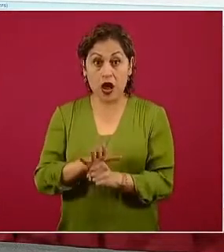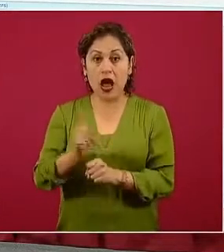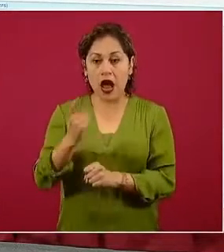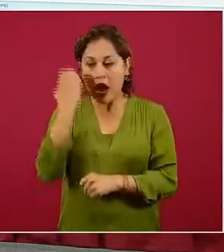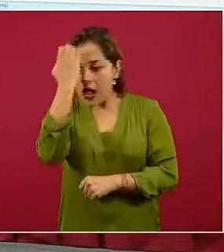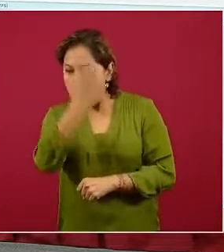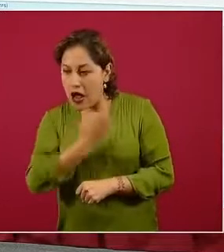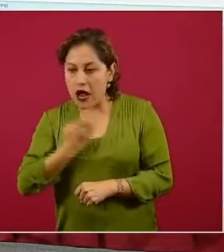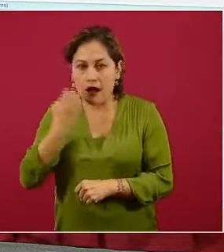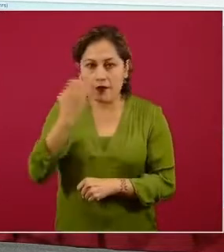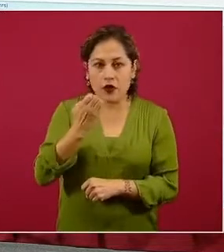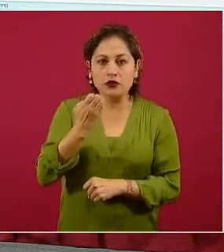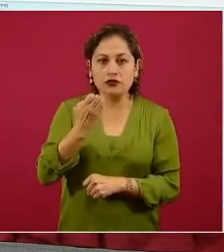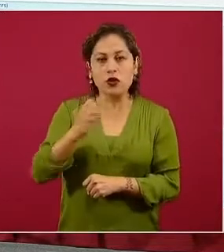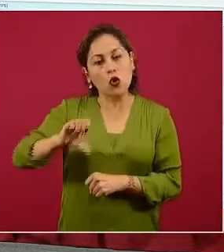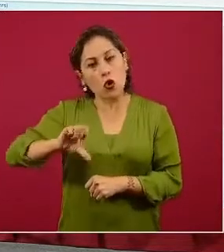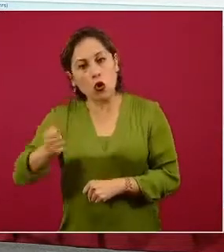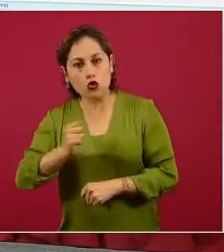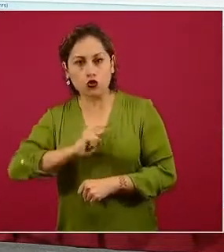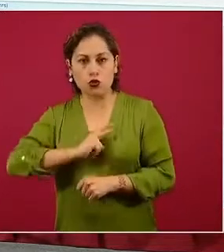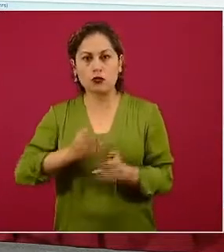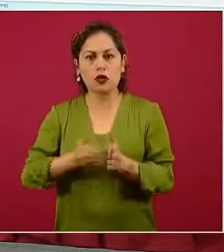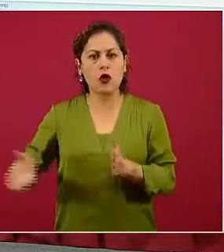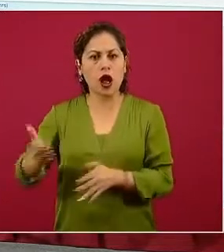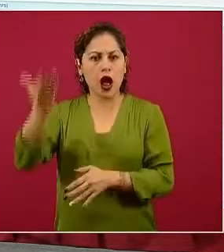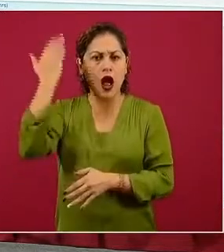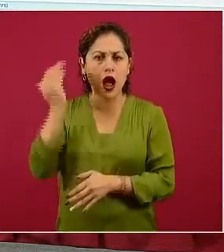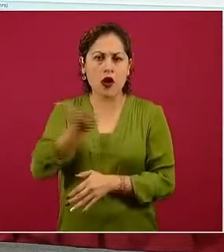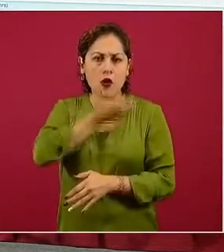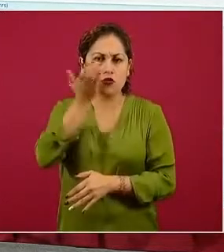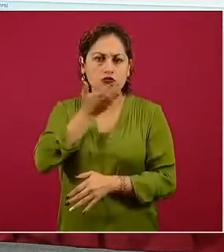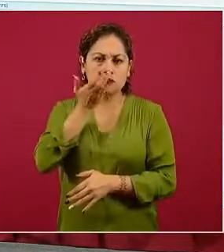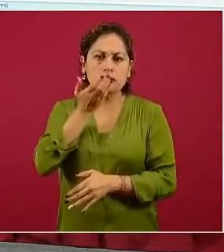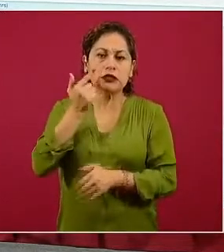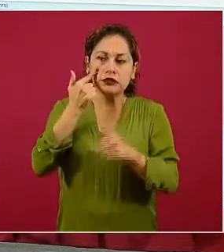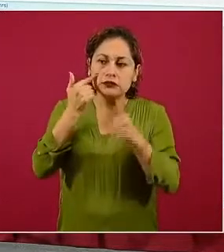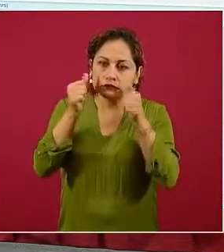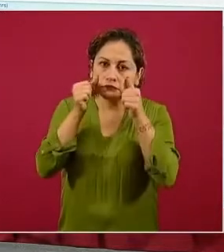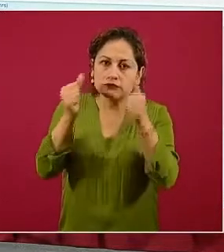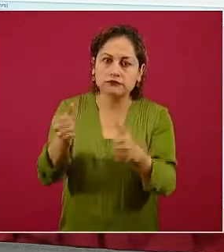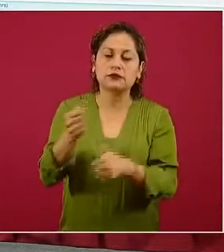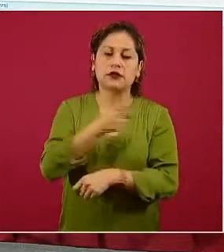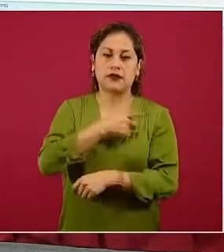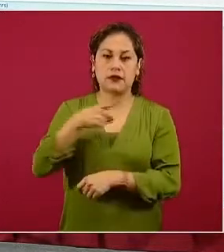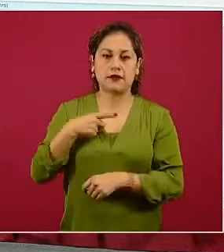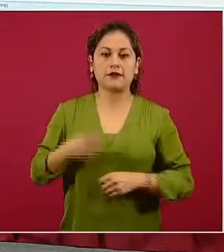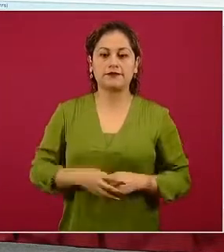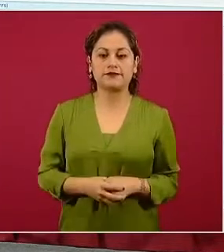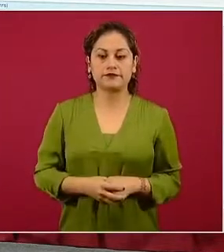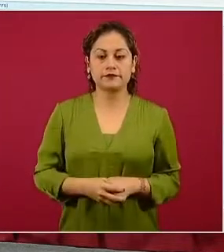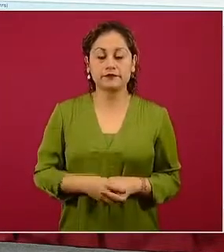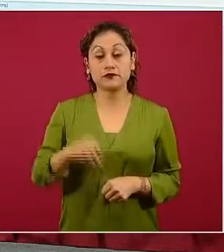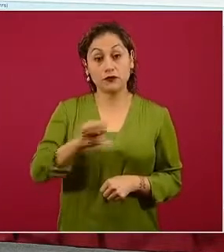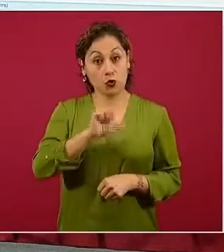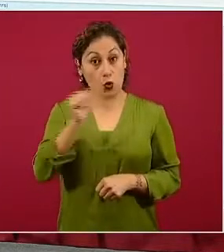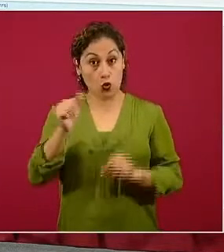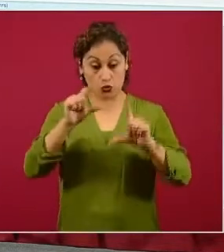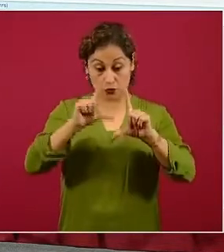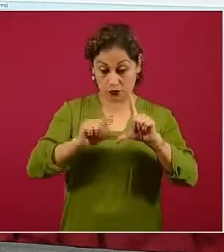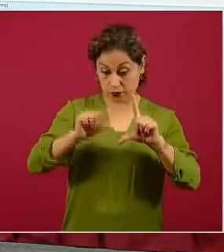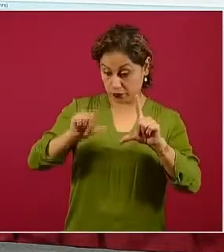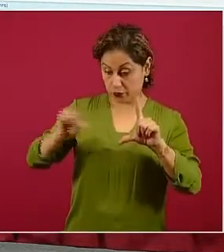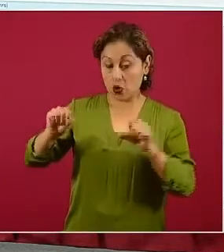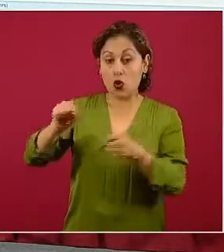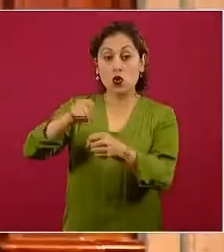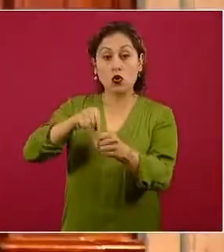efectos de la temporada invernal es todavía de mayor importancia. Así también, en las columnas de